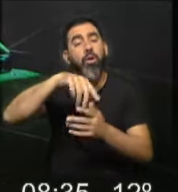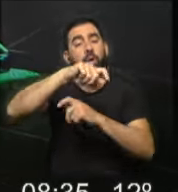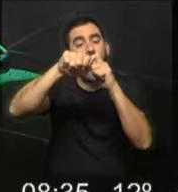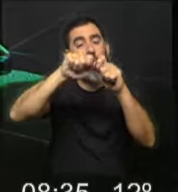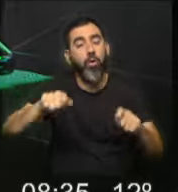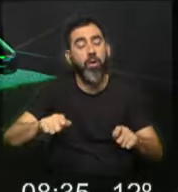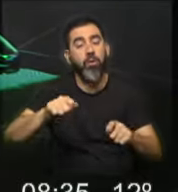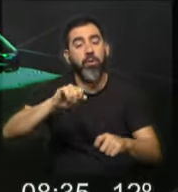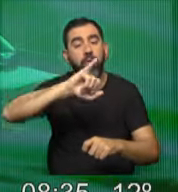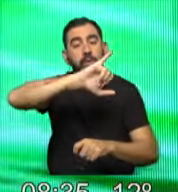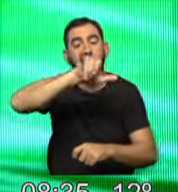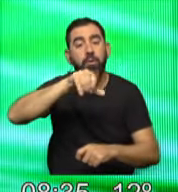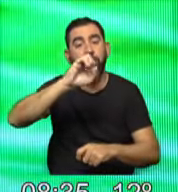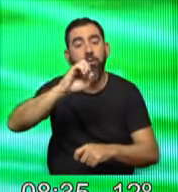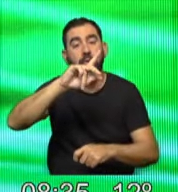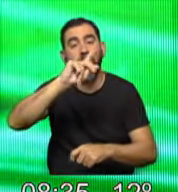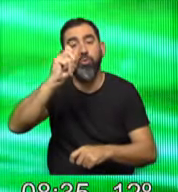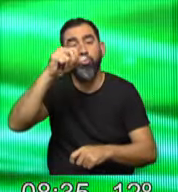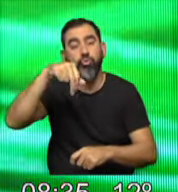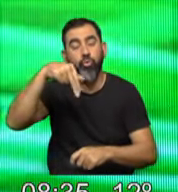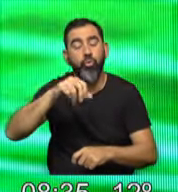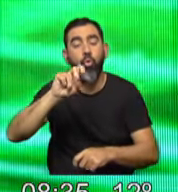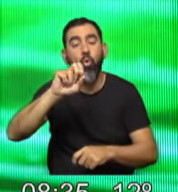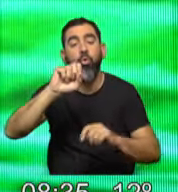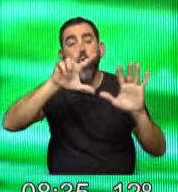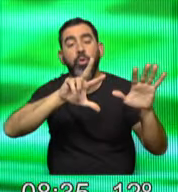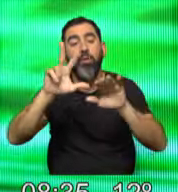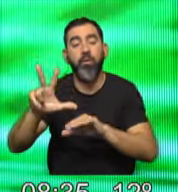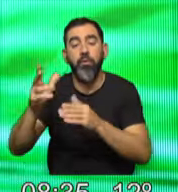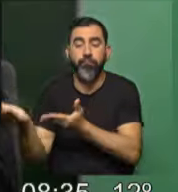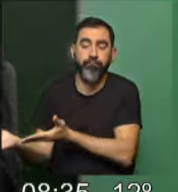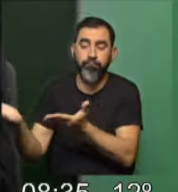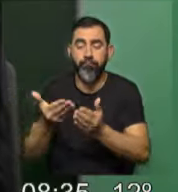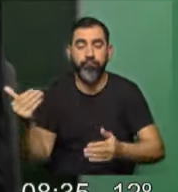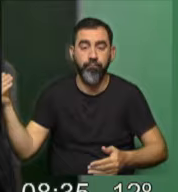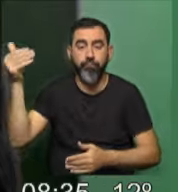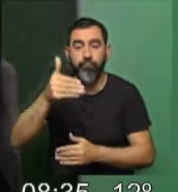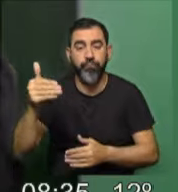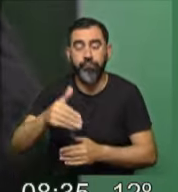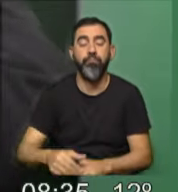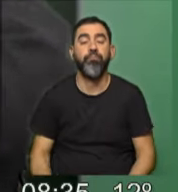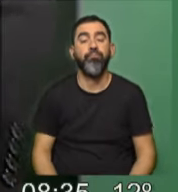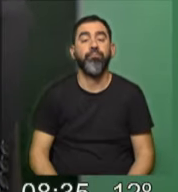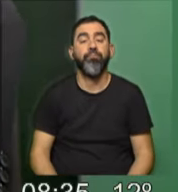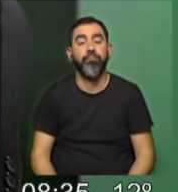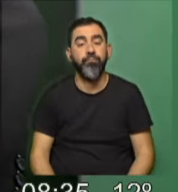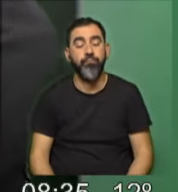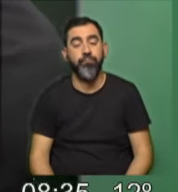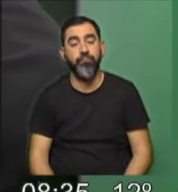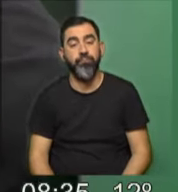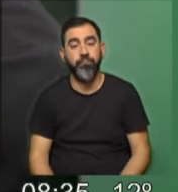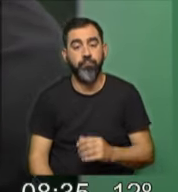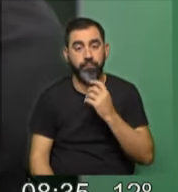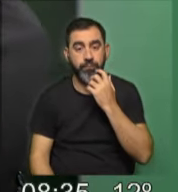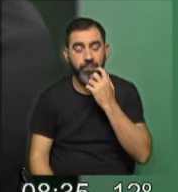nt en Jackson 1283 invitamos a toda la gente la invitación Entonces en este